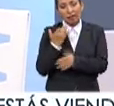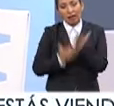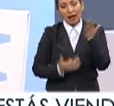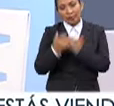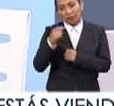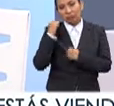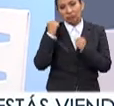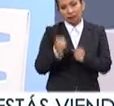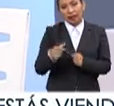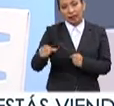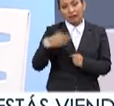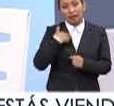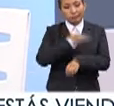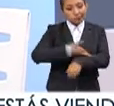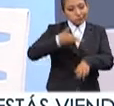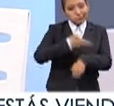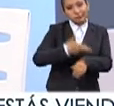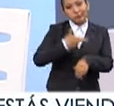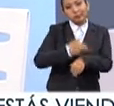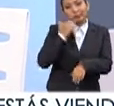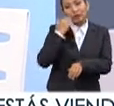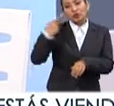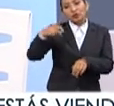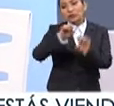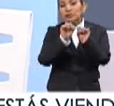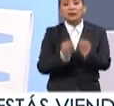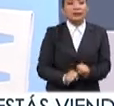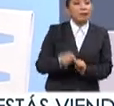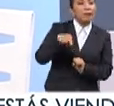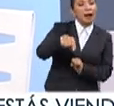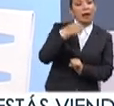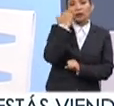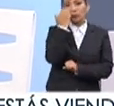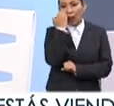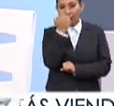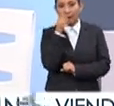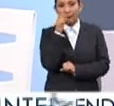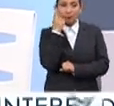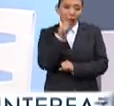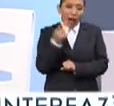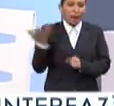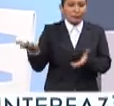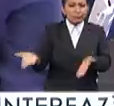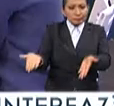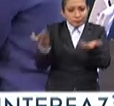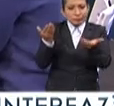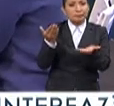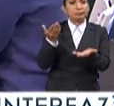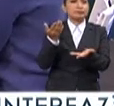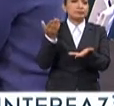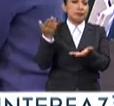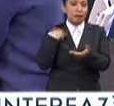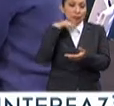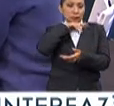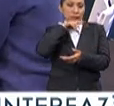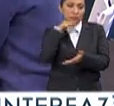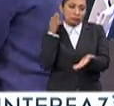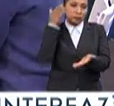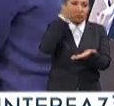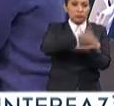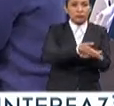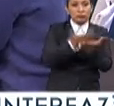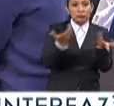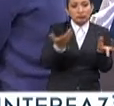seguramente así lo resolvieron no deficiencias en su sistema escolar precisamente para inculcar no sólo una pronta